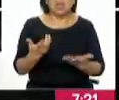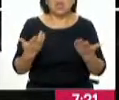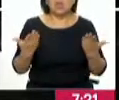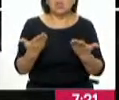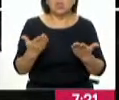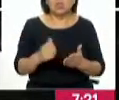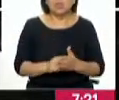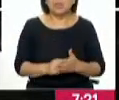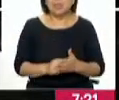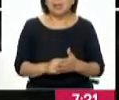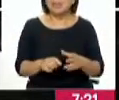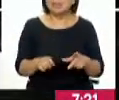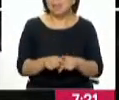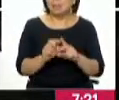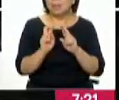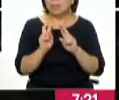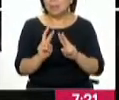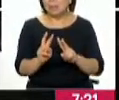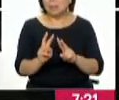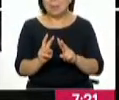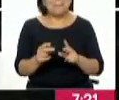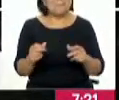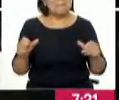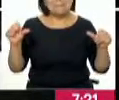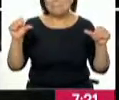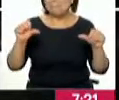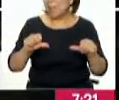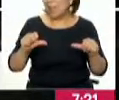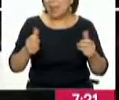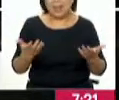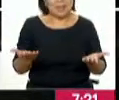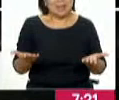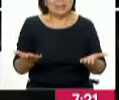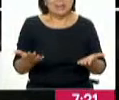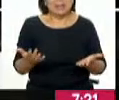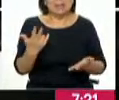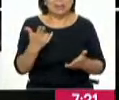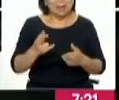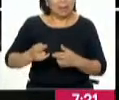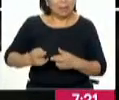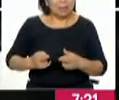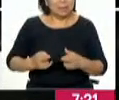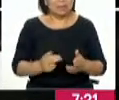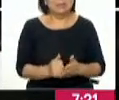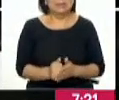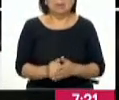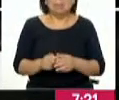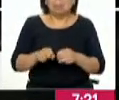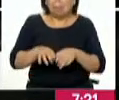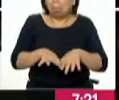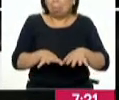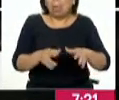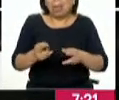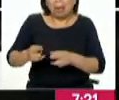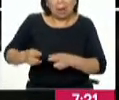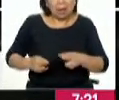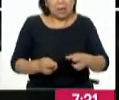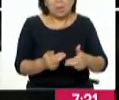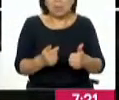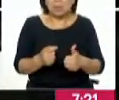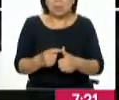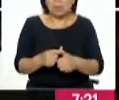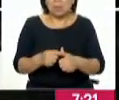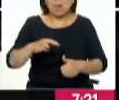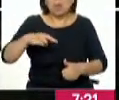de Manabí que también se ha visto muy perjudicado. Ahí hay 3 ríos que se han desbordado, uno de los cuales,